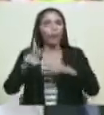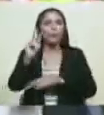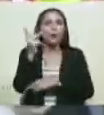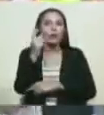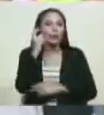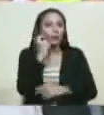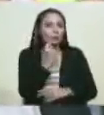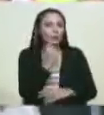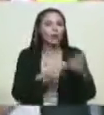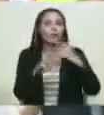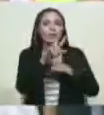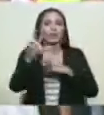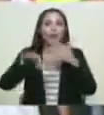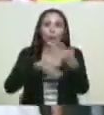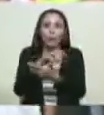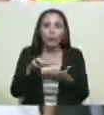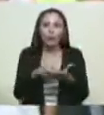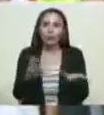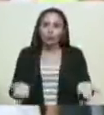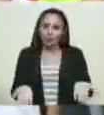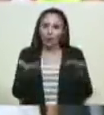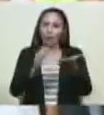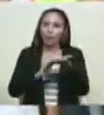del 23 de enero.